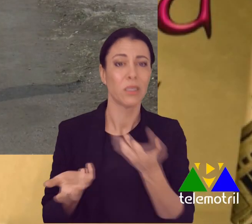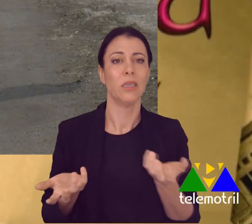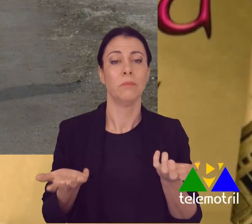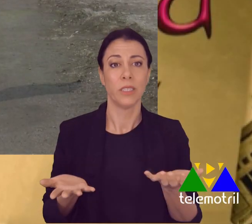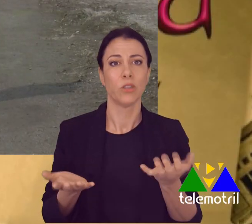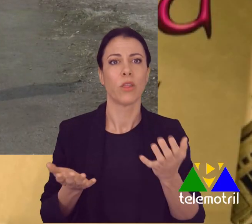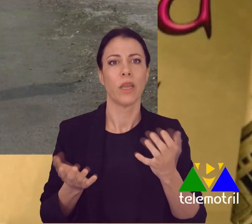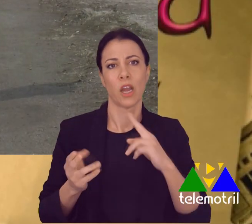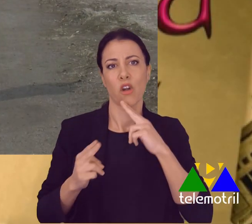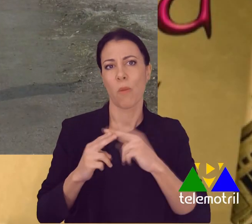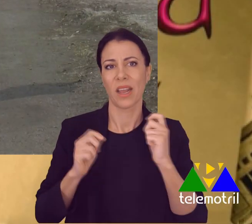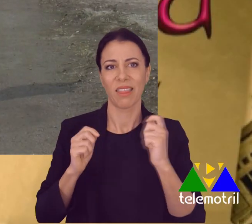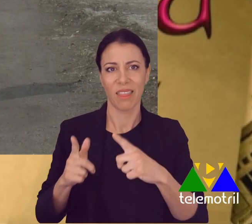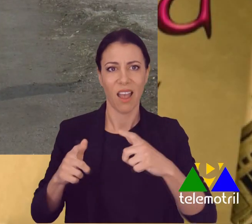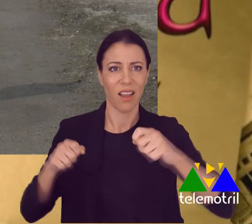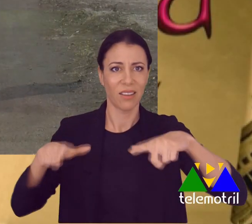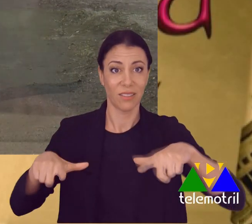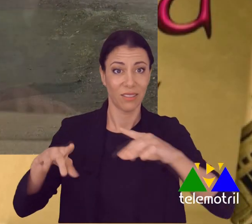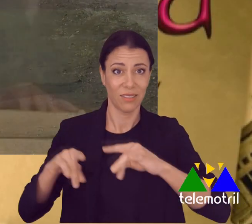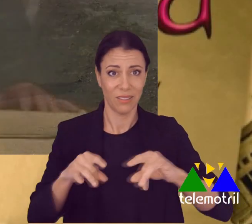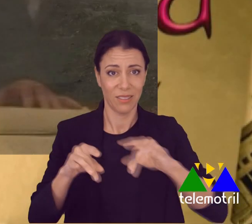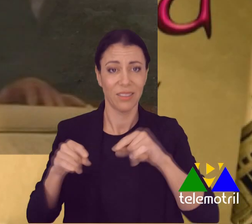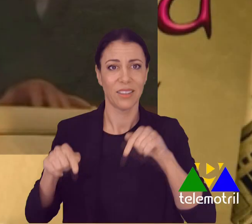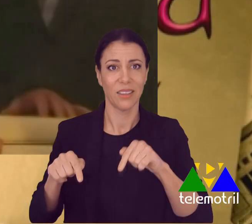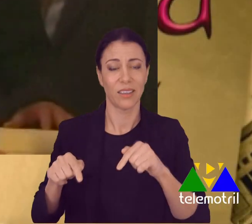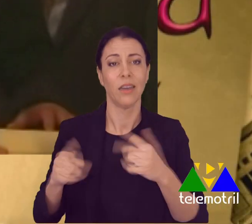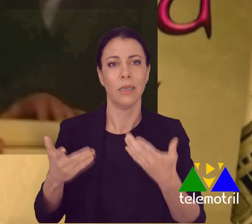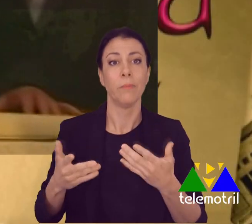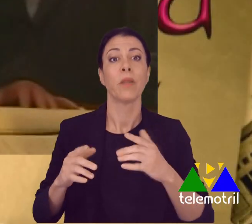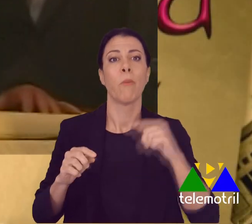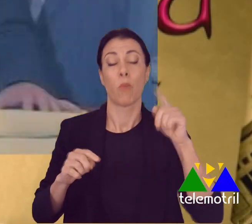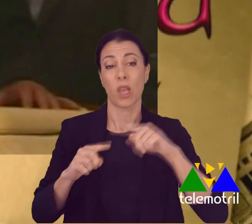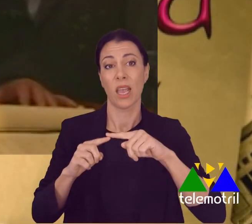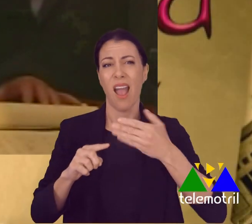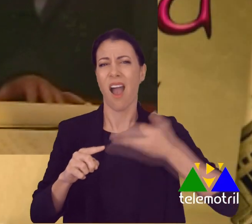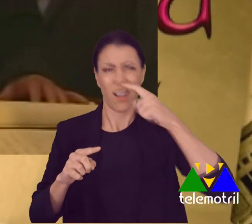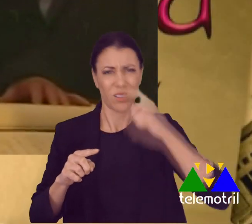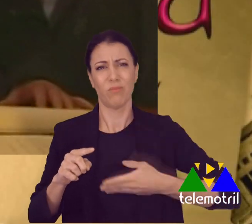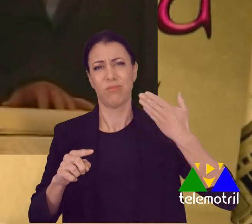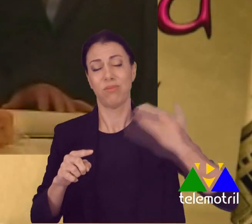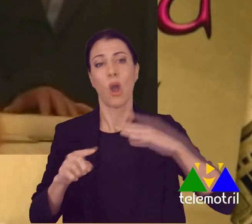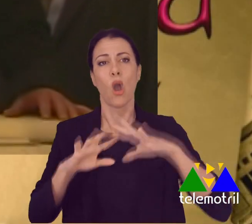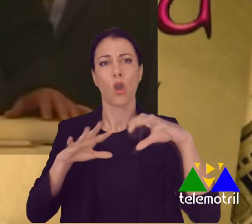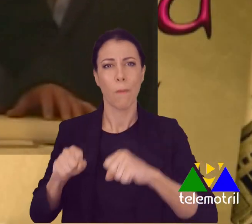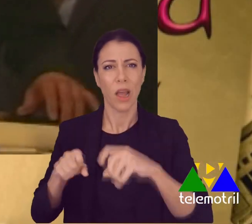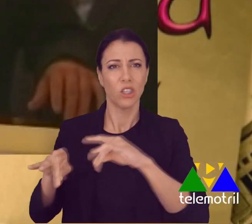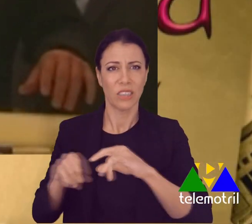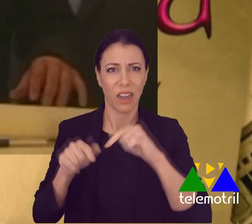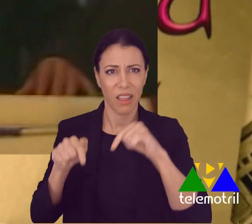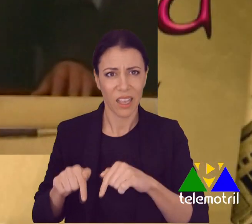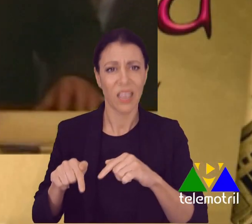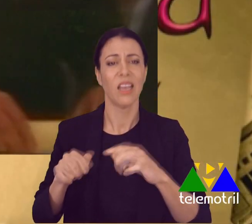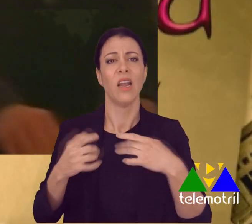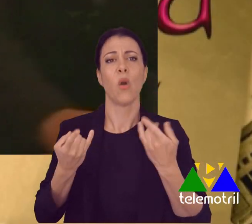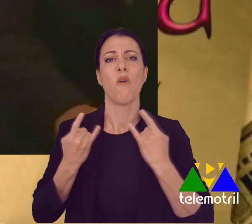y claro, le dieron el nombre de los vascos, eran Tros de Ilarduya, pues los vascos compraron tierras aquí, y finca del Vasco, el pago del Vasco, finca